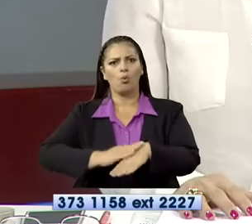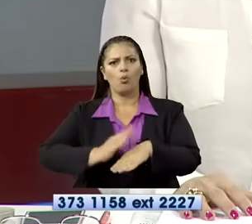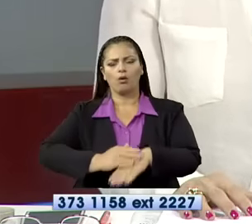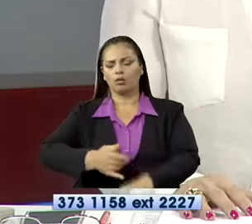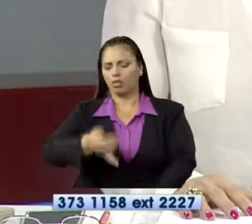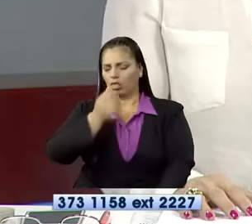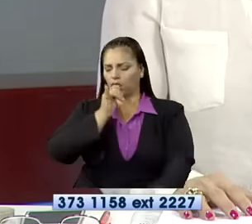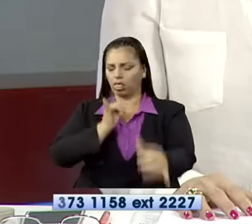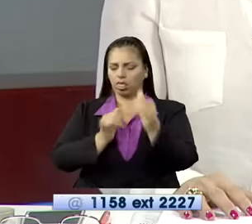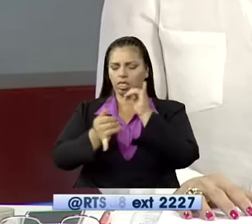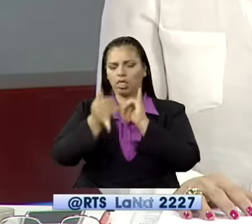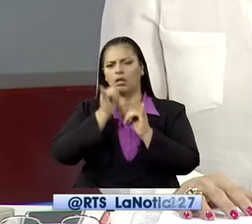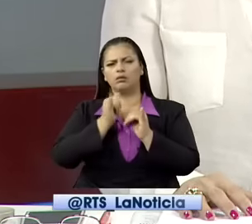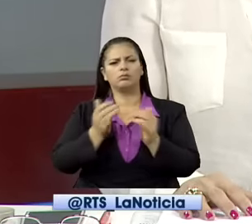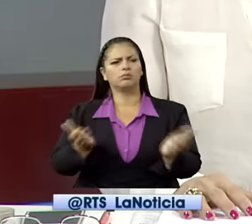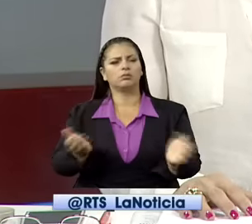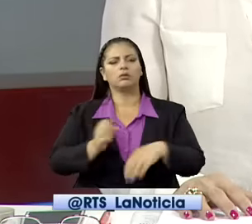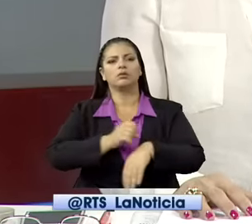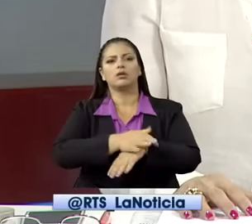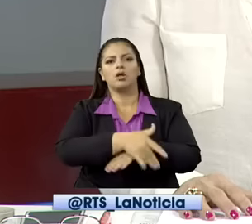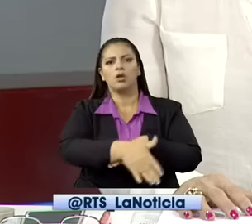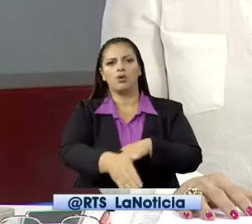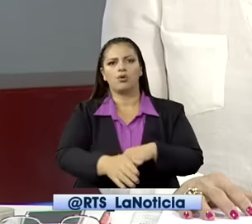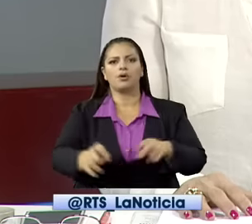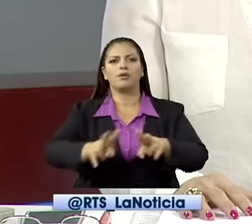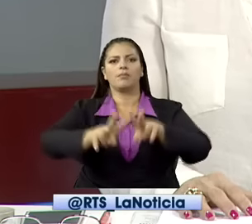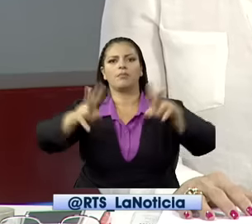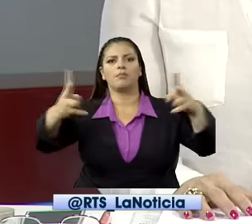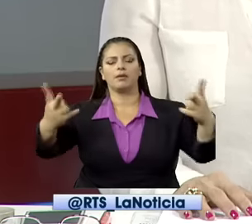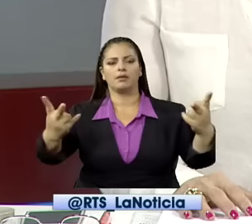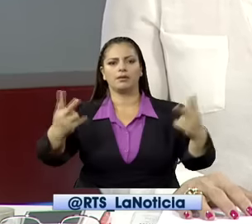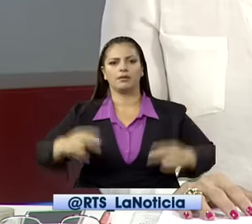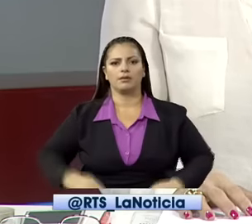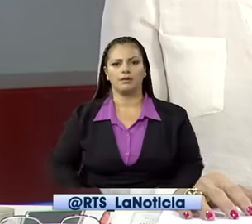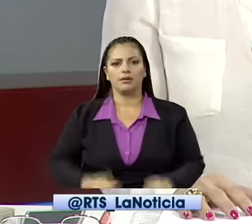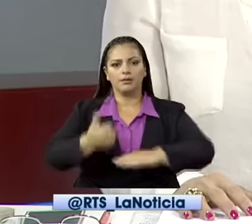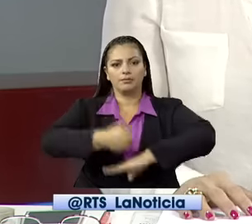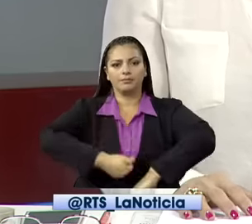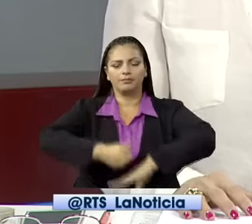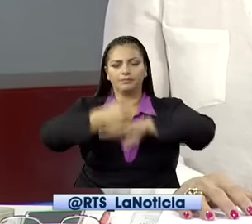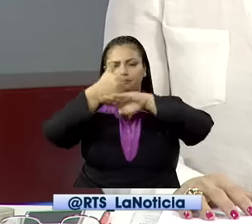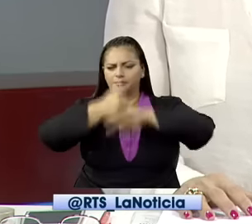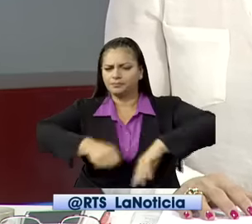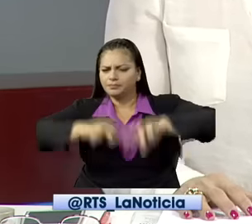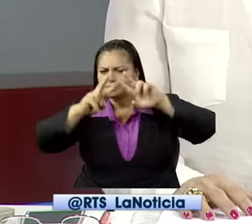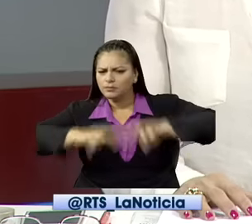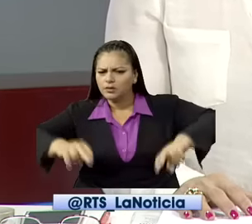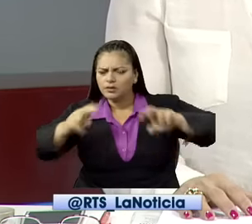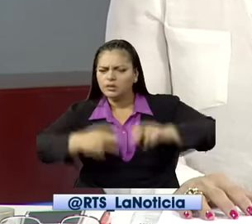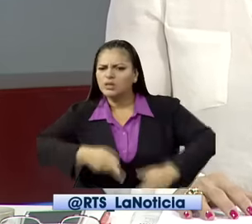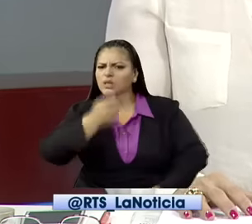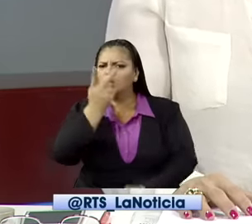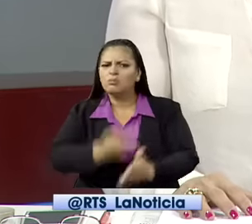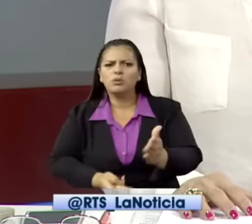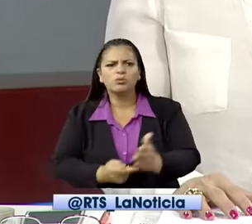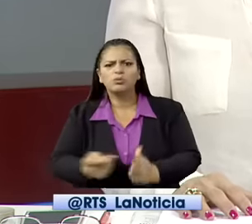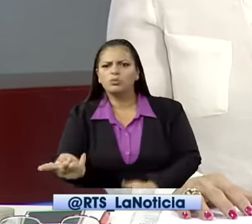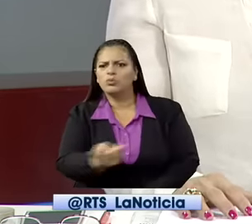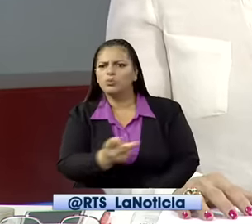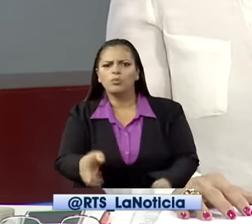ríos las autoridades están investigando este caso que ha provocado mucha preocupación en los habitantes de ese